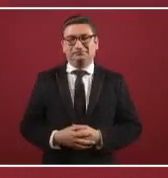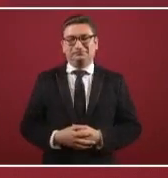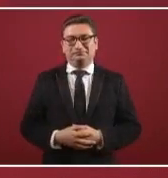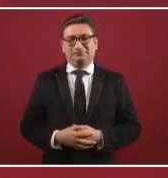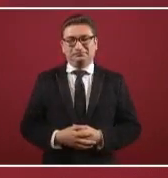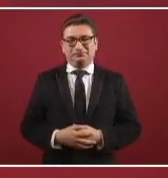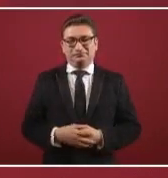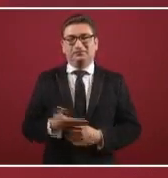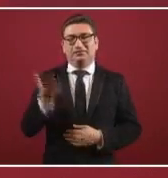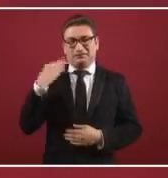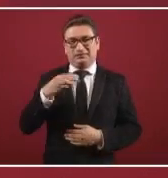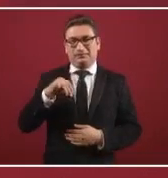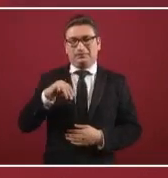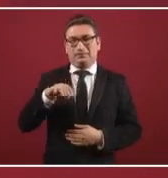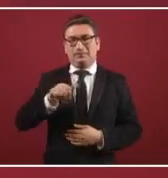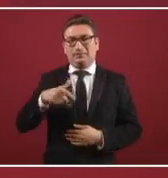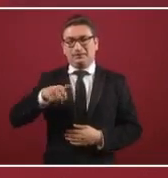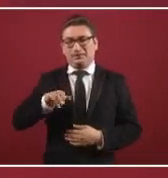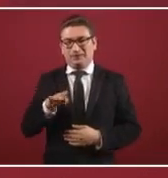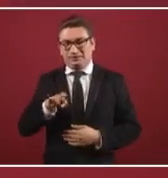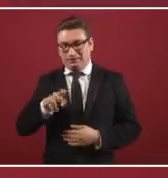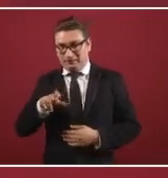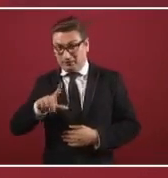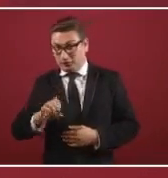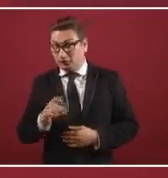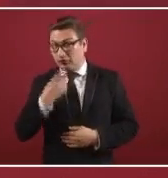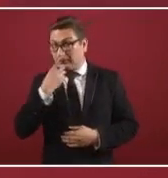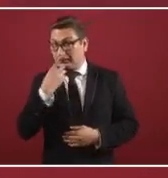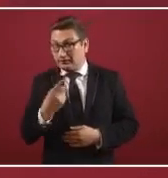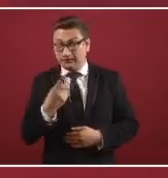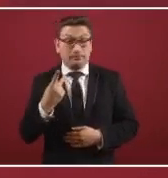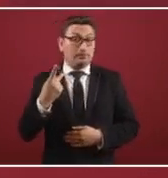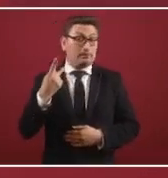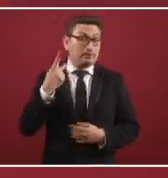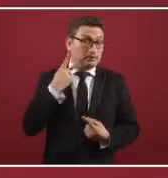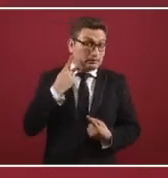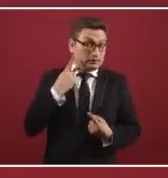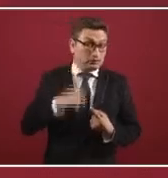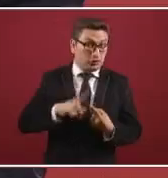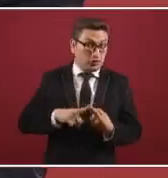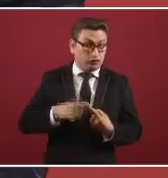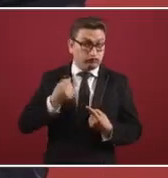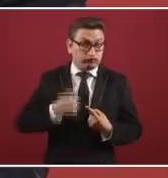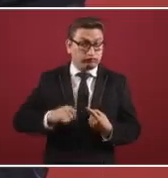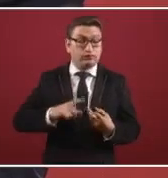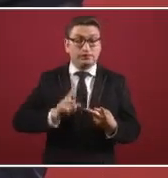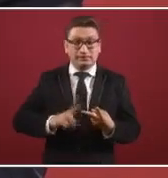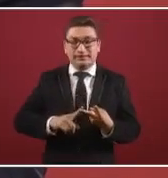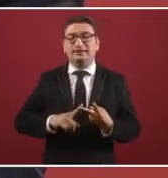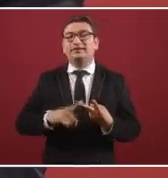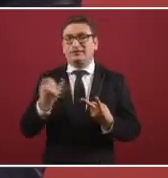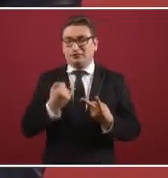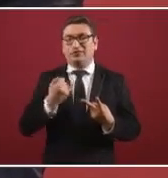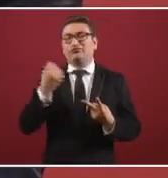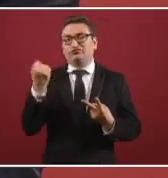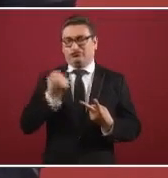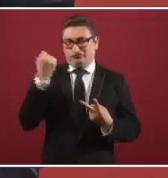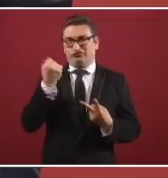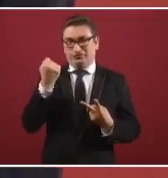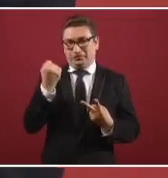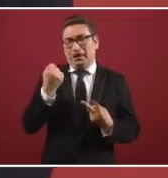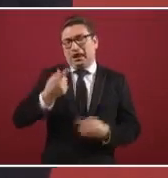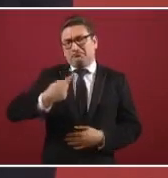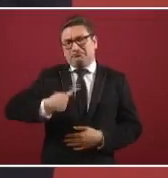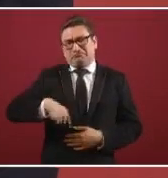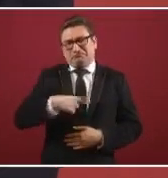lo decía Maquiavel, la política es virtud y fortuna, suerte, ¿sí? Y nos ha ido muy bien